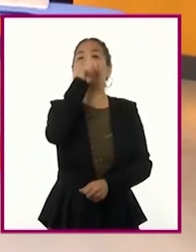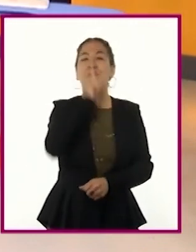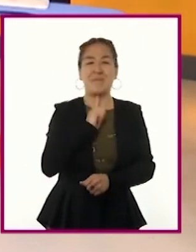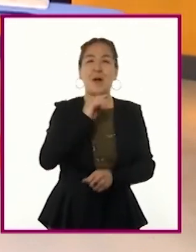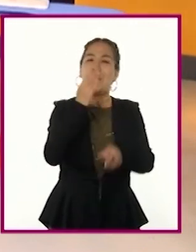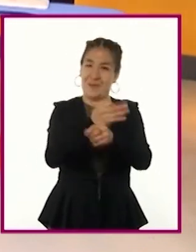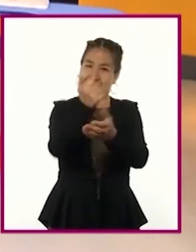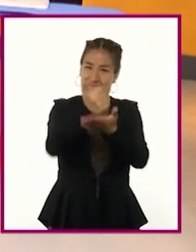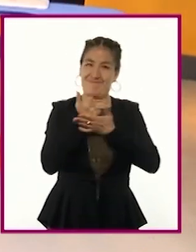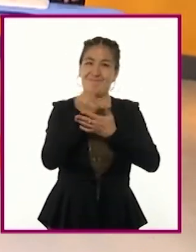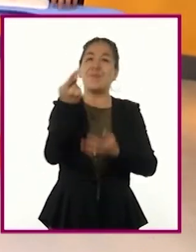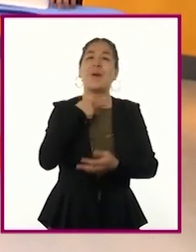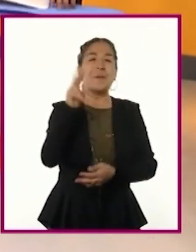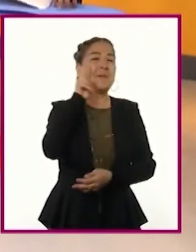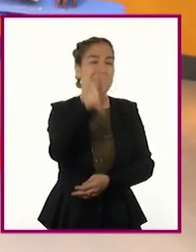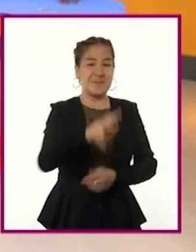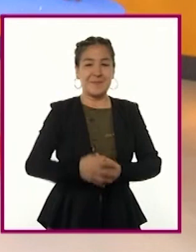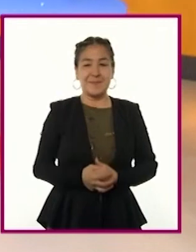bien, comenzamos.